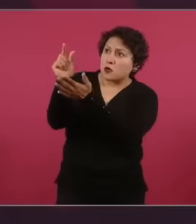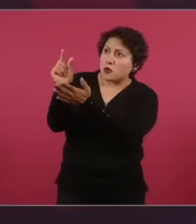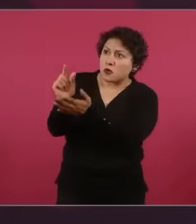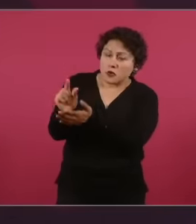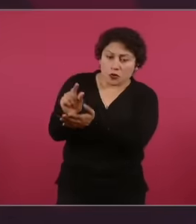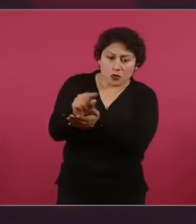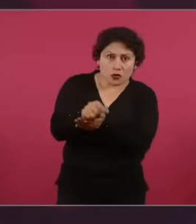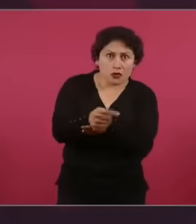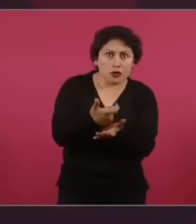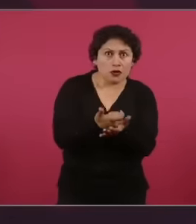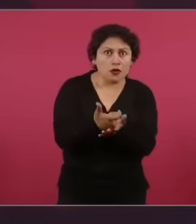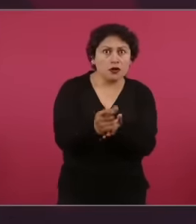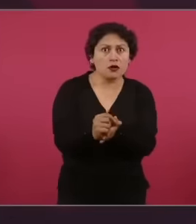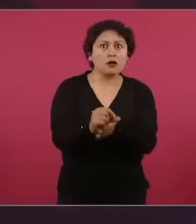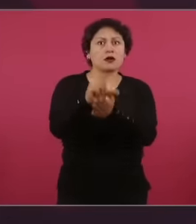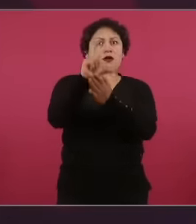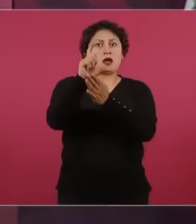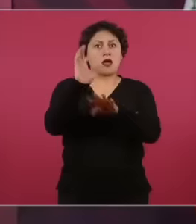él gana también